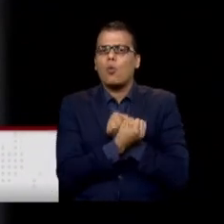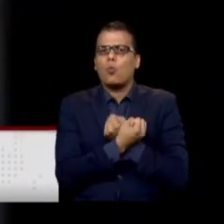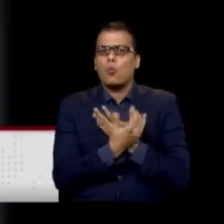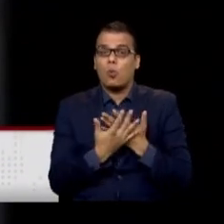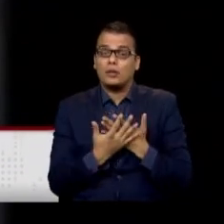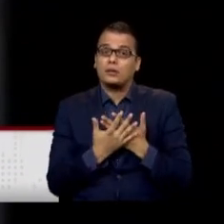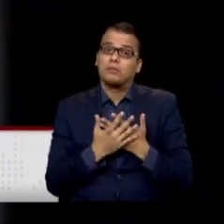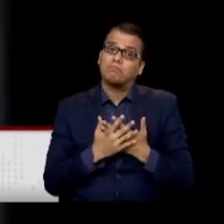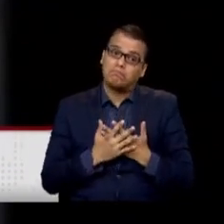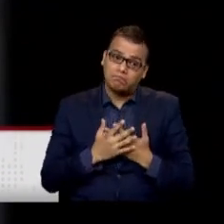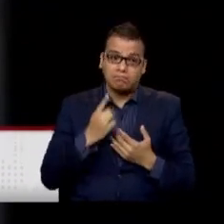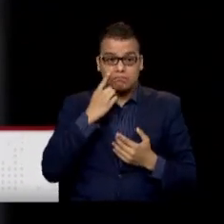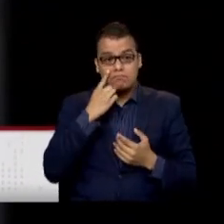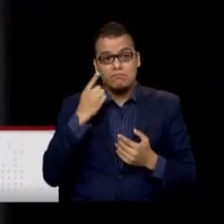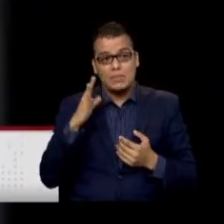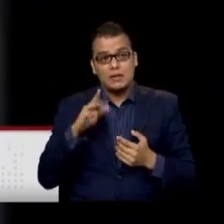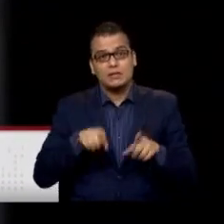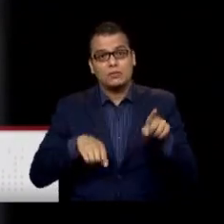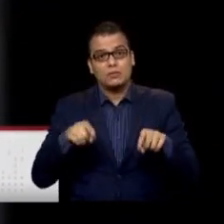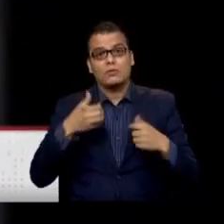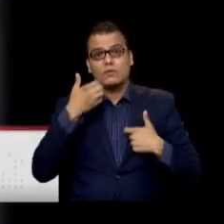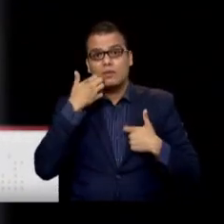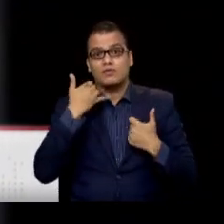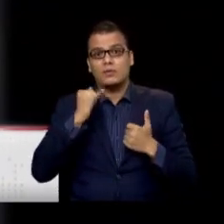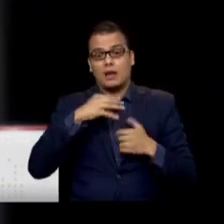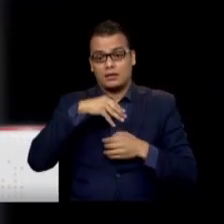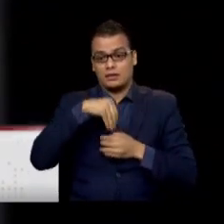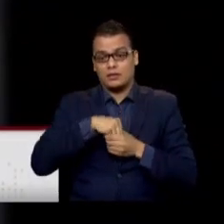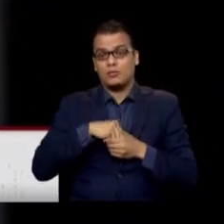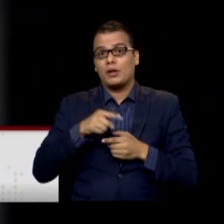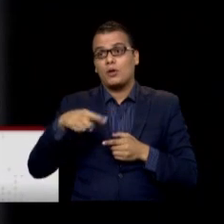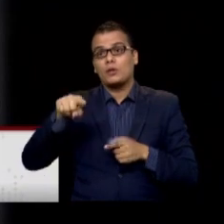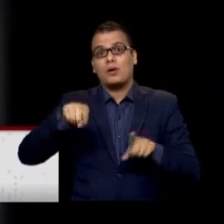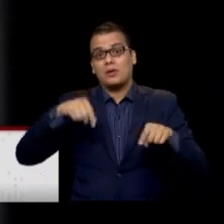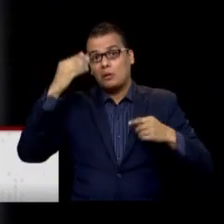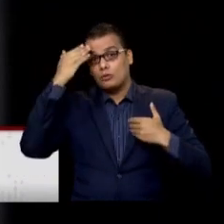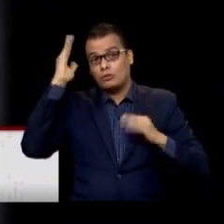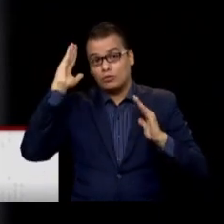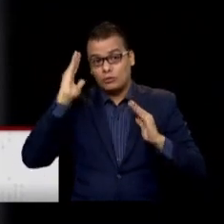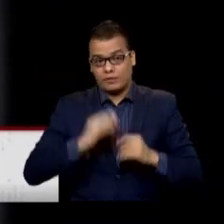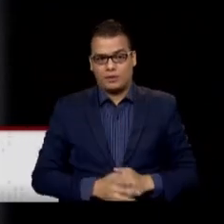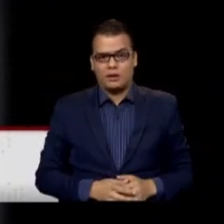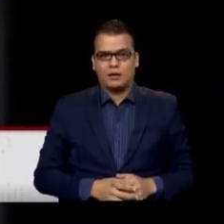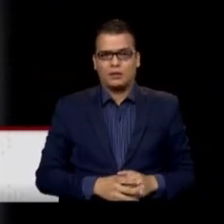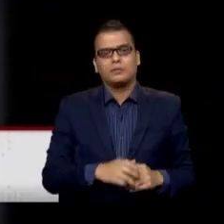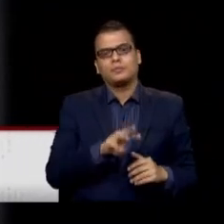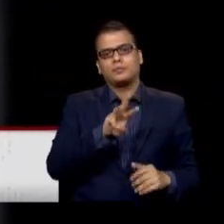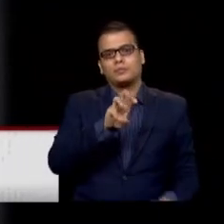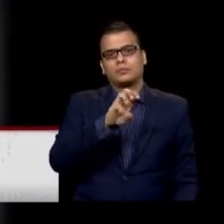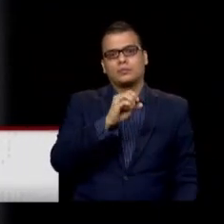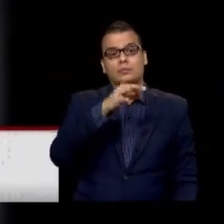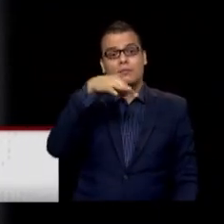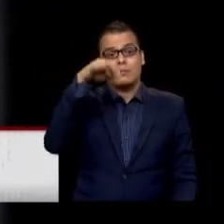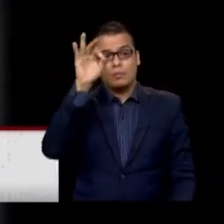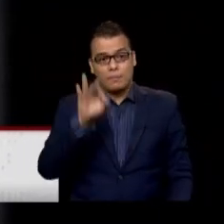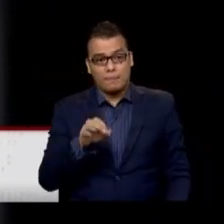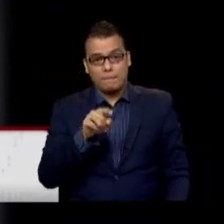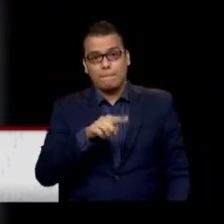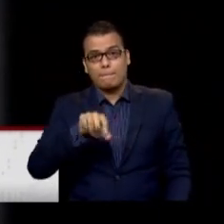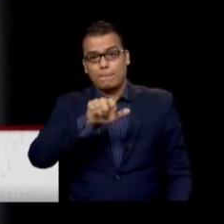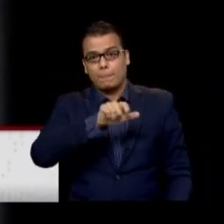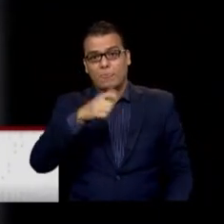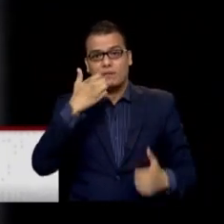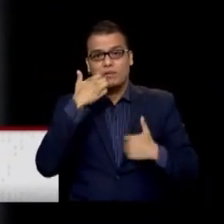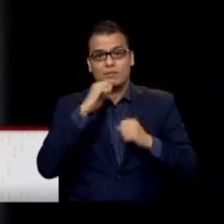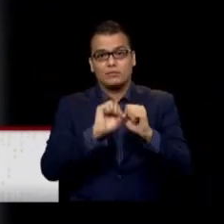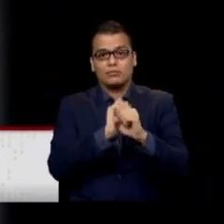muy probablemente sin darse cuenta tuvieron la enfermedad. Vale la pena recordar que el 80% de las personas que van a tener coronavirus o